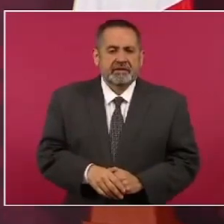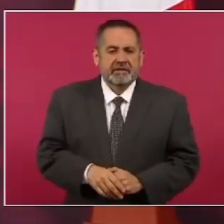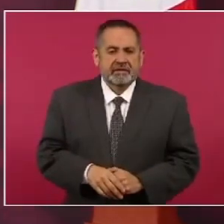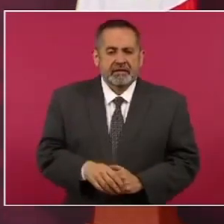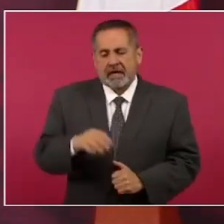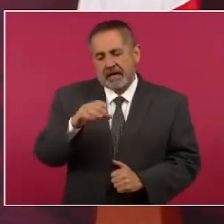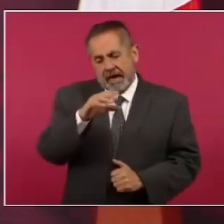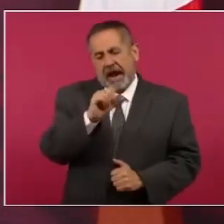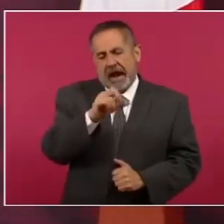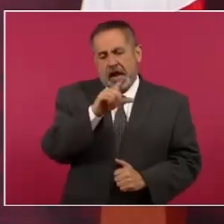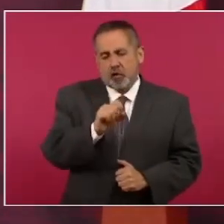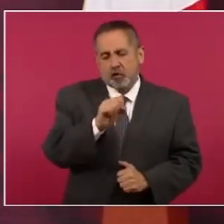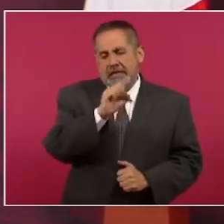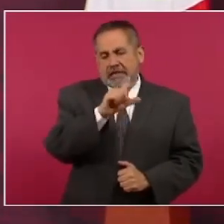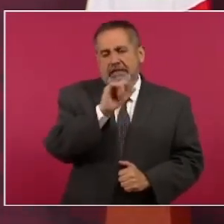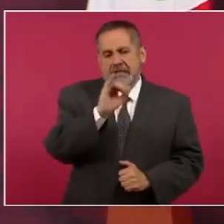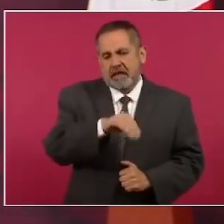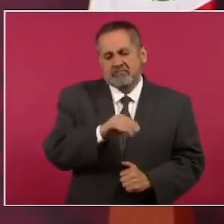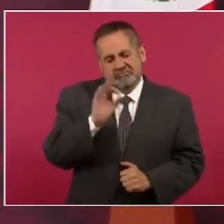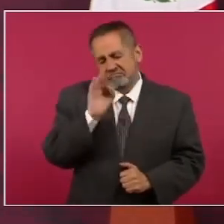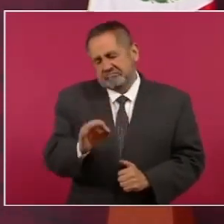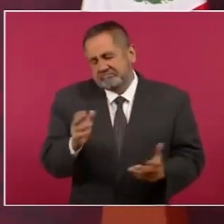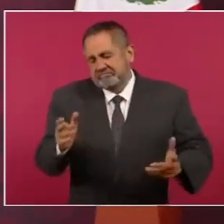Carlos Slim.